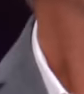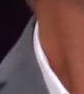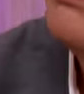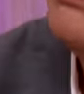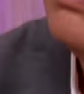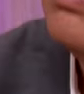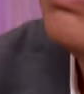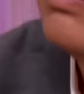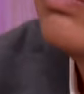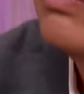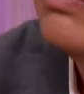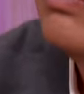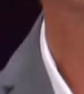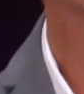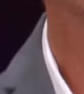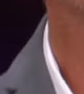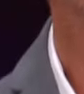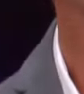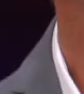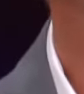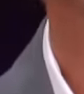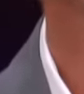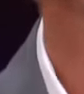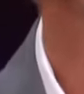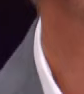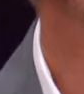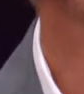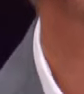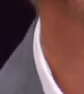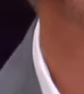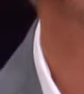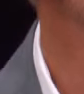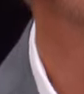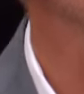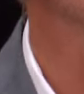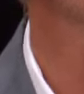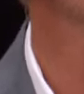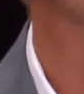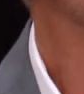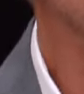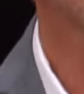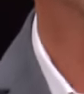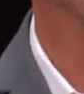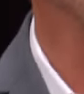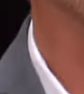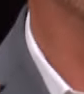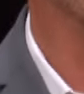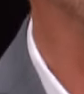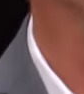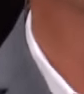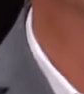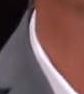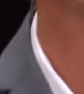como el fútbol bien Por eso creo que también está bastante obsesionado el gobierno en Cómo se completa si se una ext lar